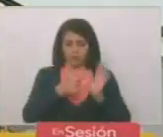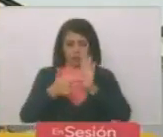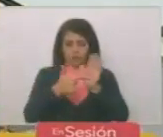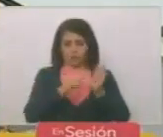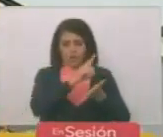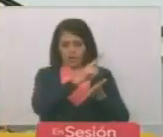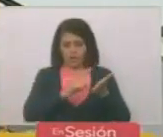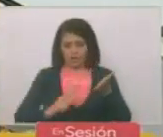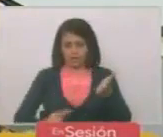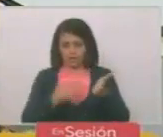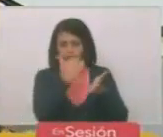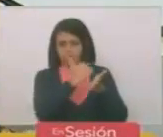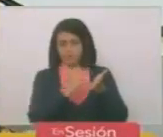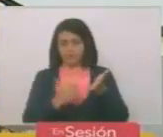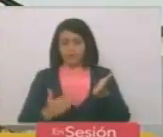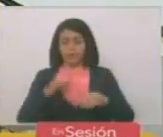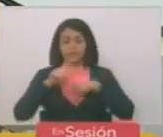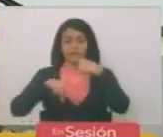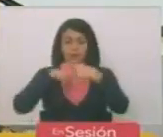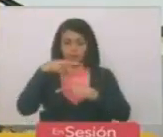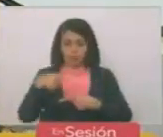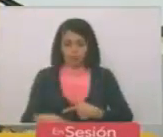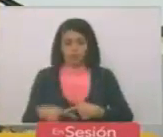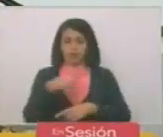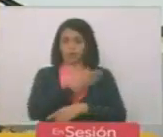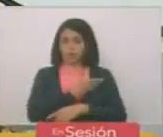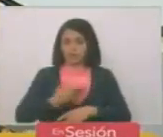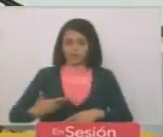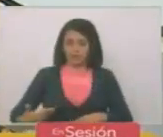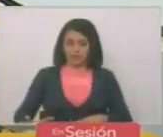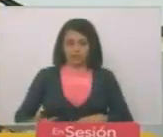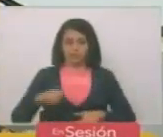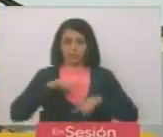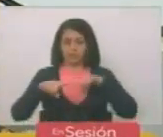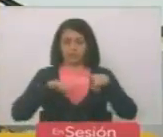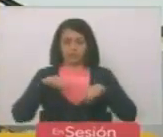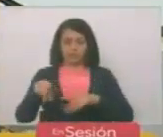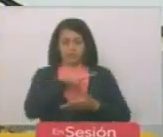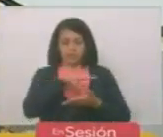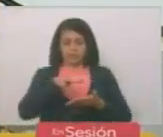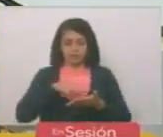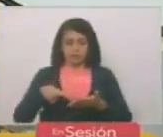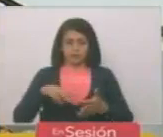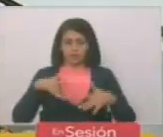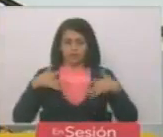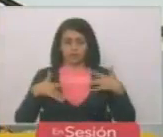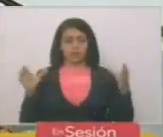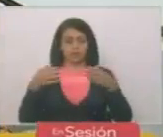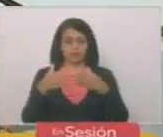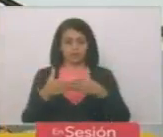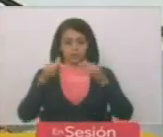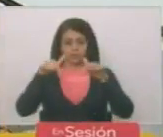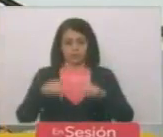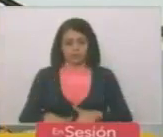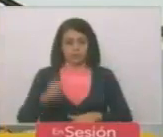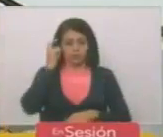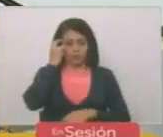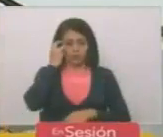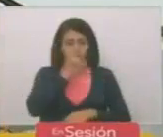lista anexa. Acto seguido, el presidente ordenó dar lectura al acta de la sesión ordinaria del